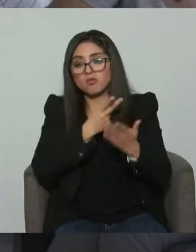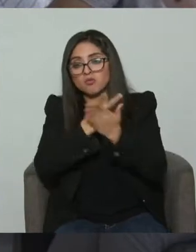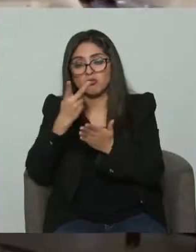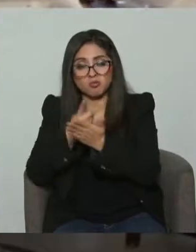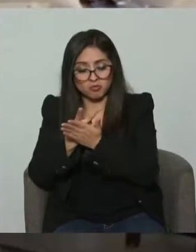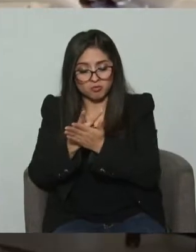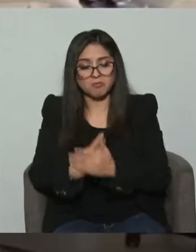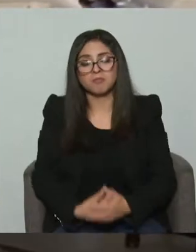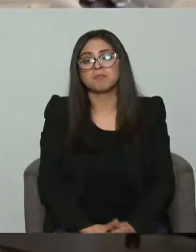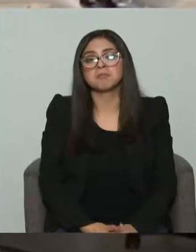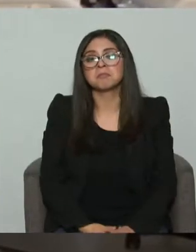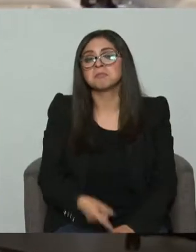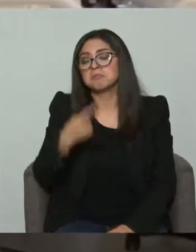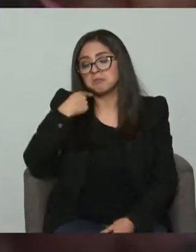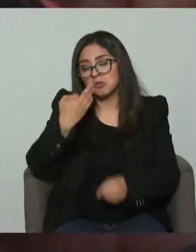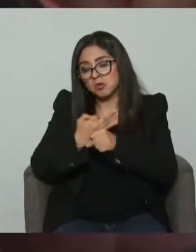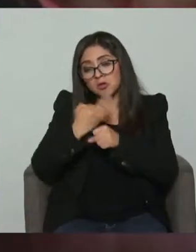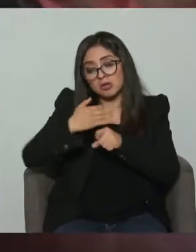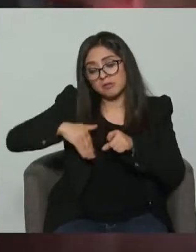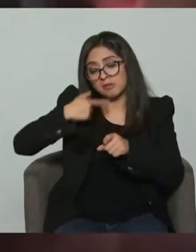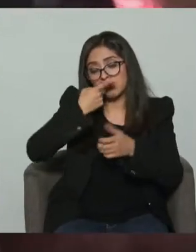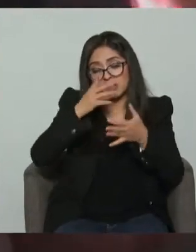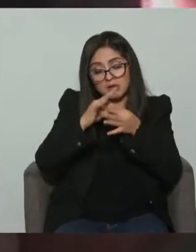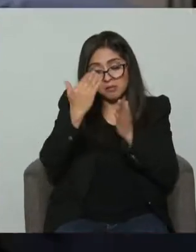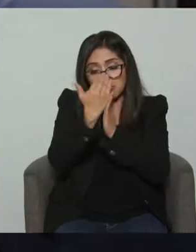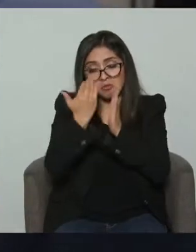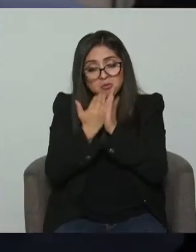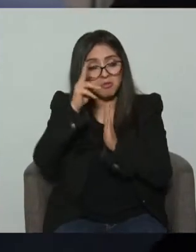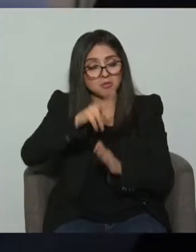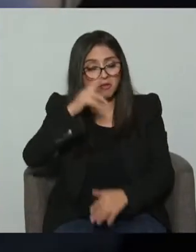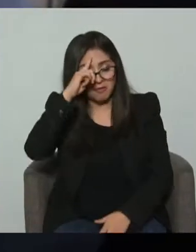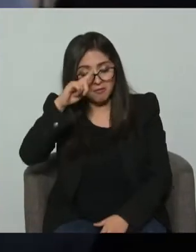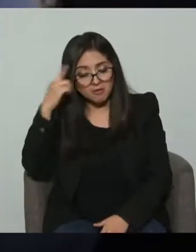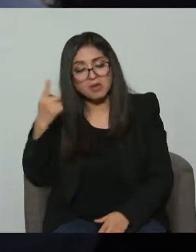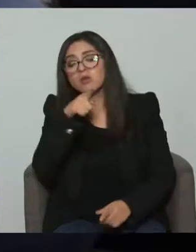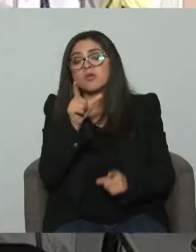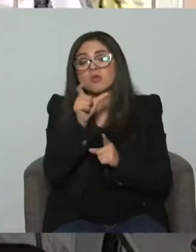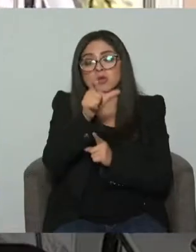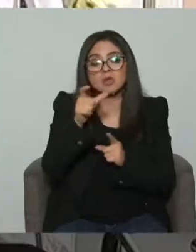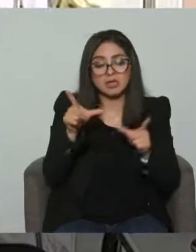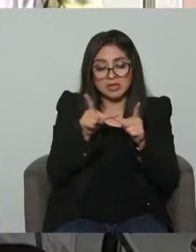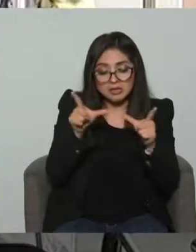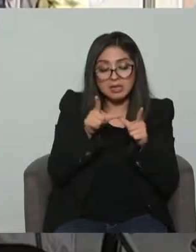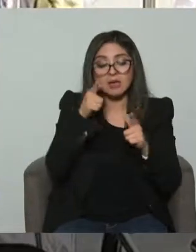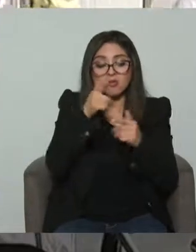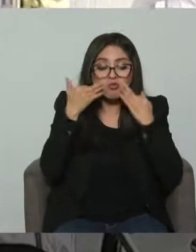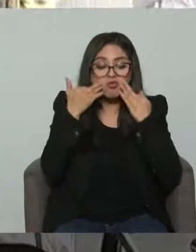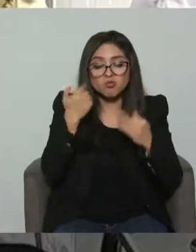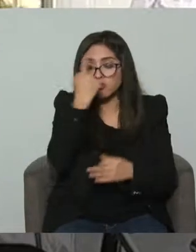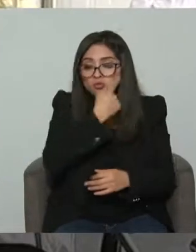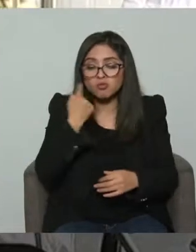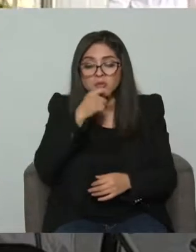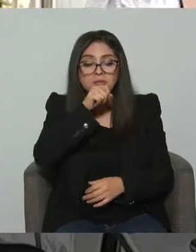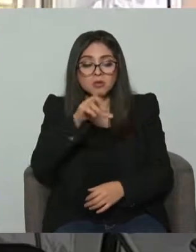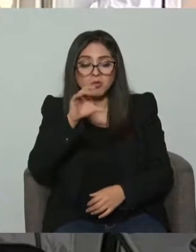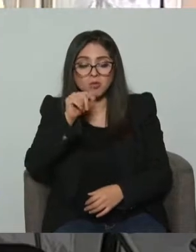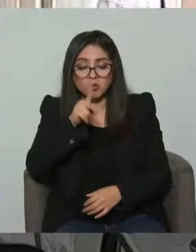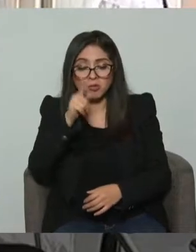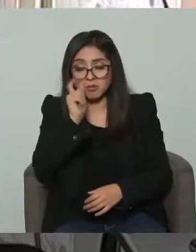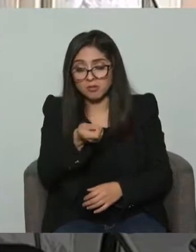requisitos pues son también muy sencillos, simplemente tienen que presentar sus credenciales, su CURP, etcétera, y además hacer el registro a través de la página